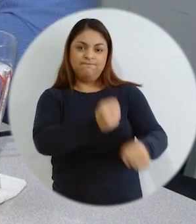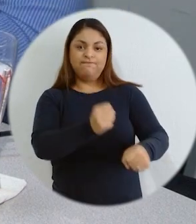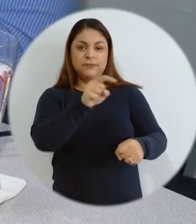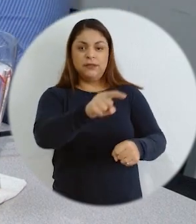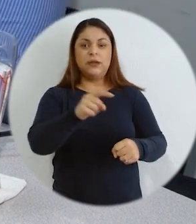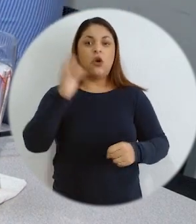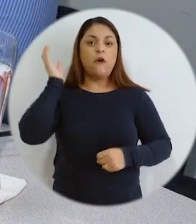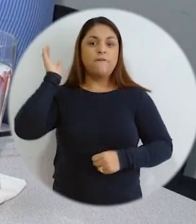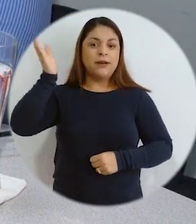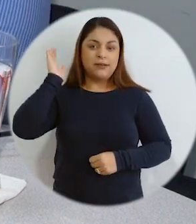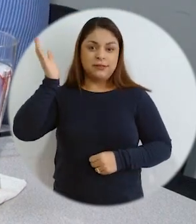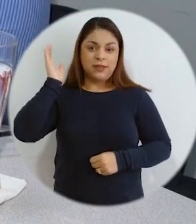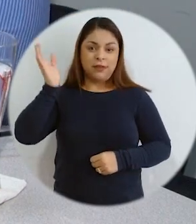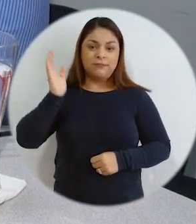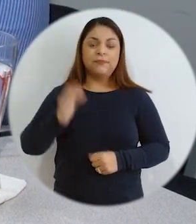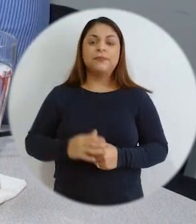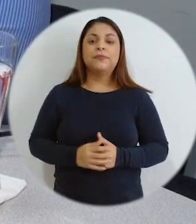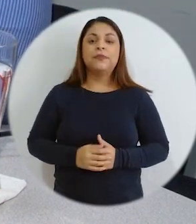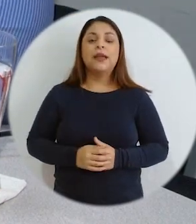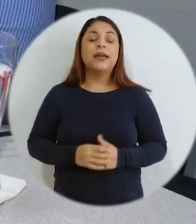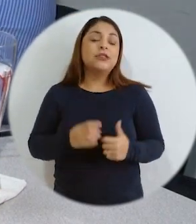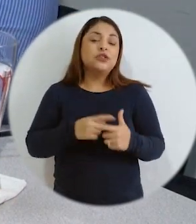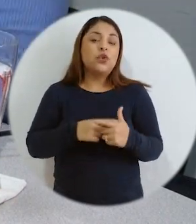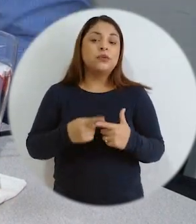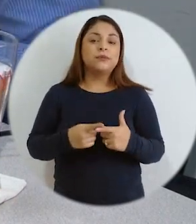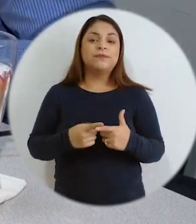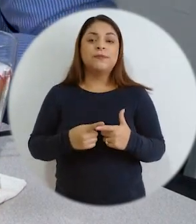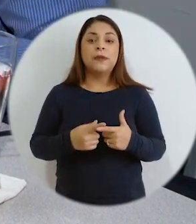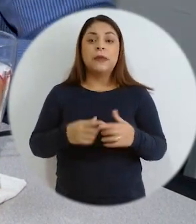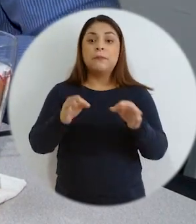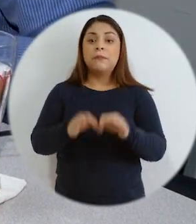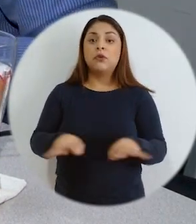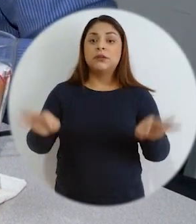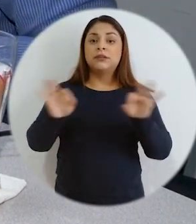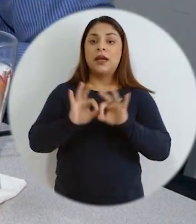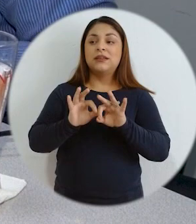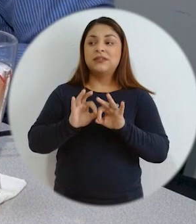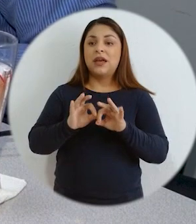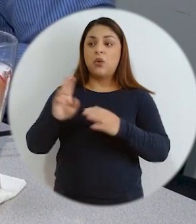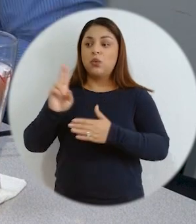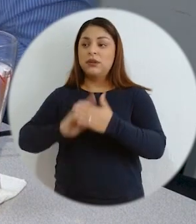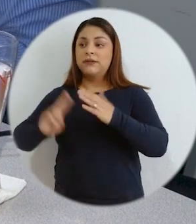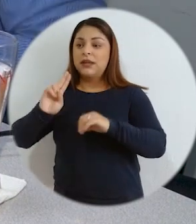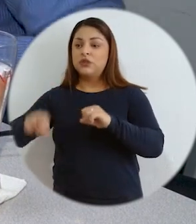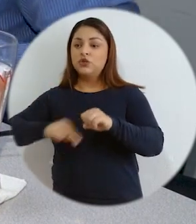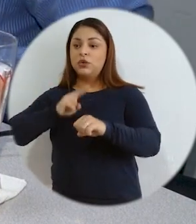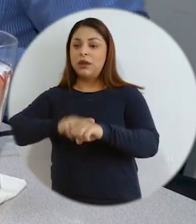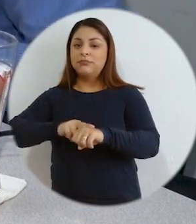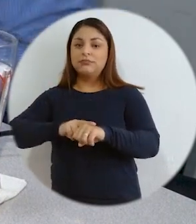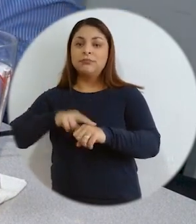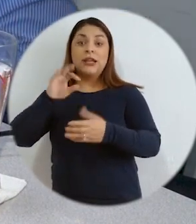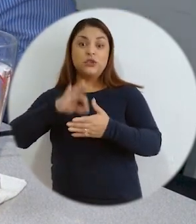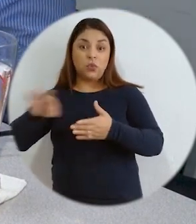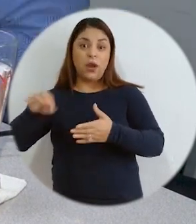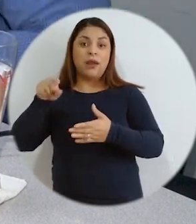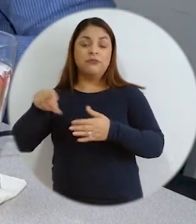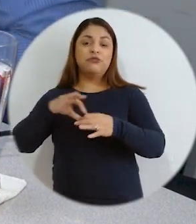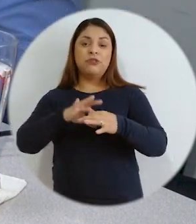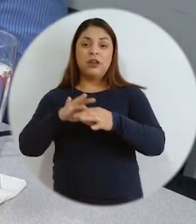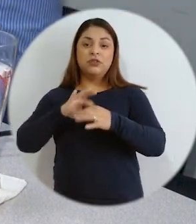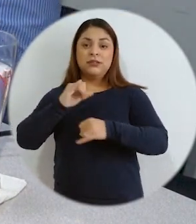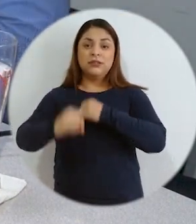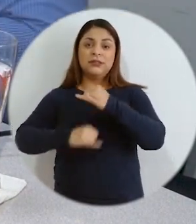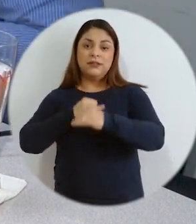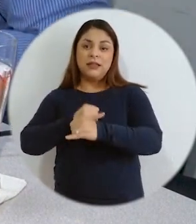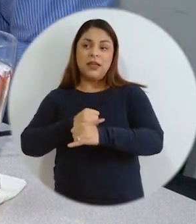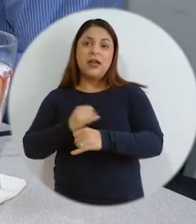protagonismo de Costa Rica de protección ambiental, y es aquí donde empezamos a hablar entonces de esta vinculación que tiene la Universidad Nacional, la